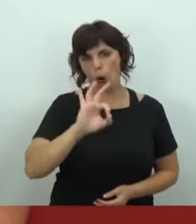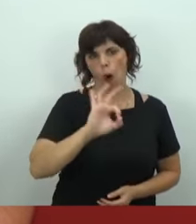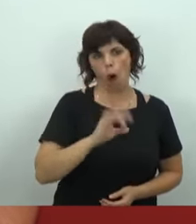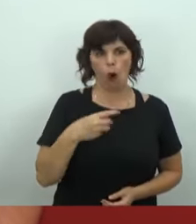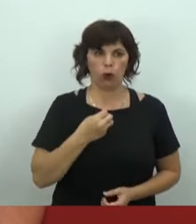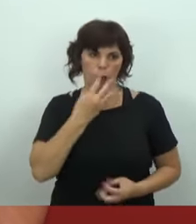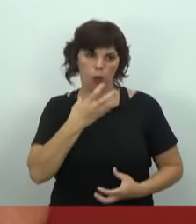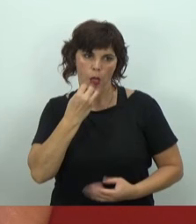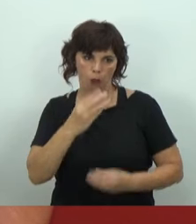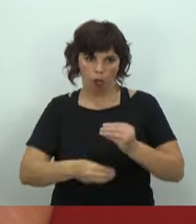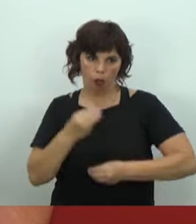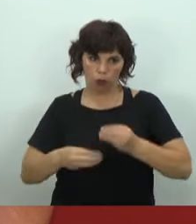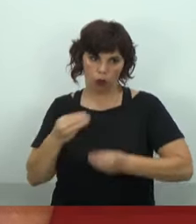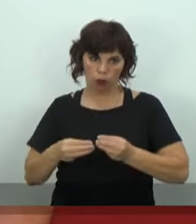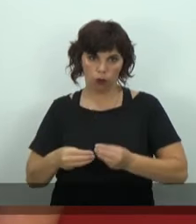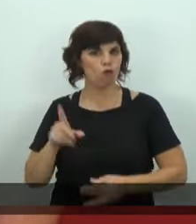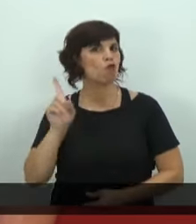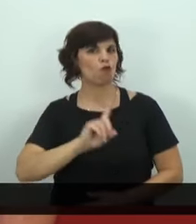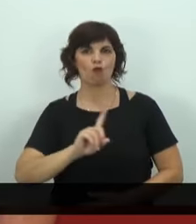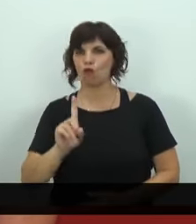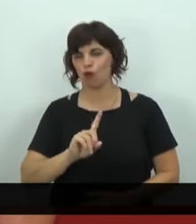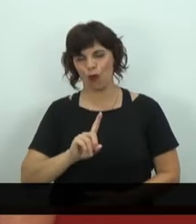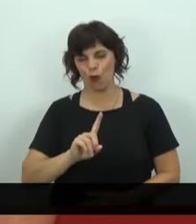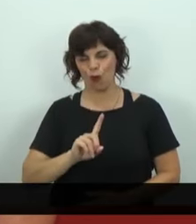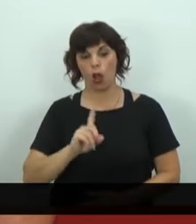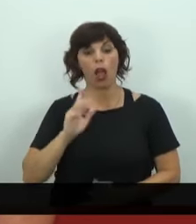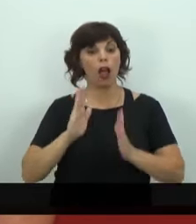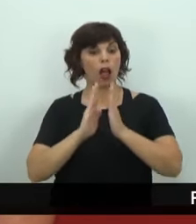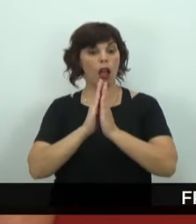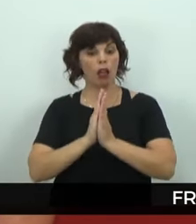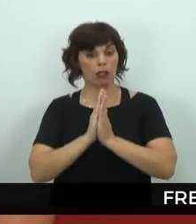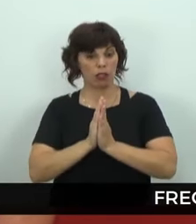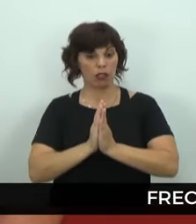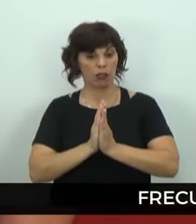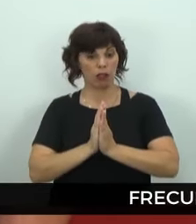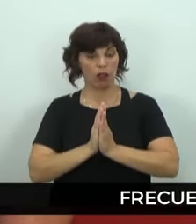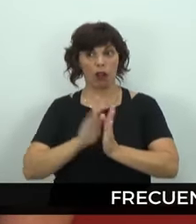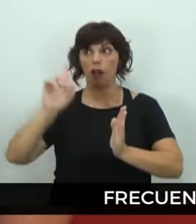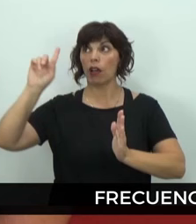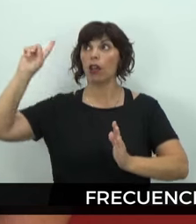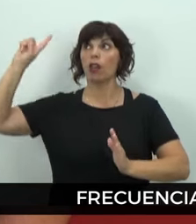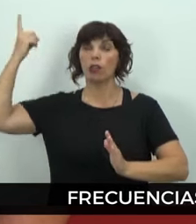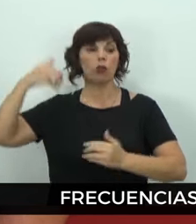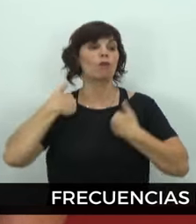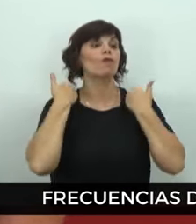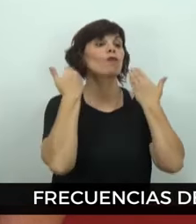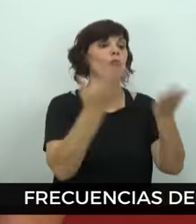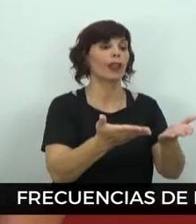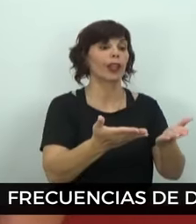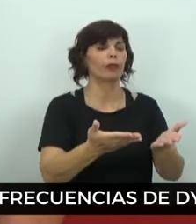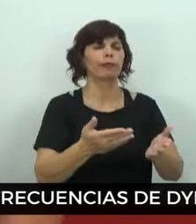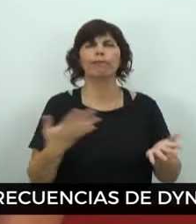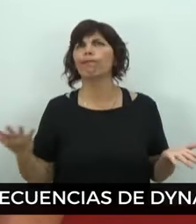de una persona misma. Es un regalo de Dios. ¿Qué significa ser santo delante de